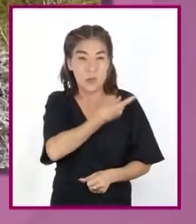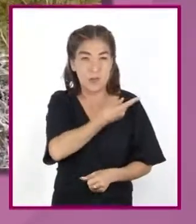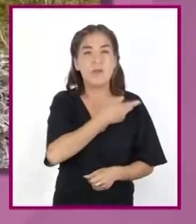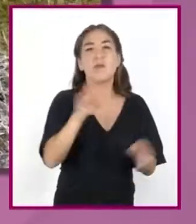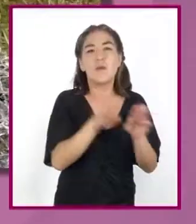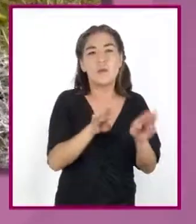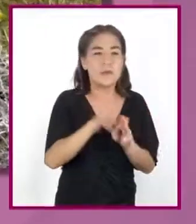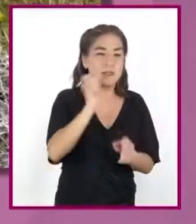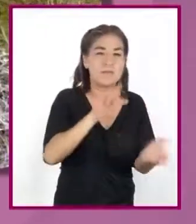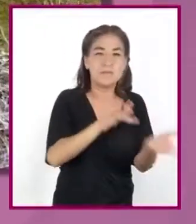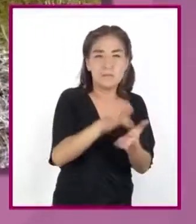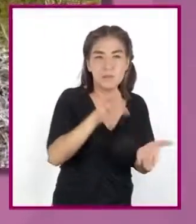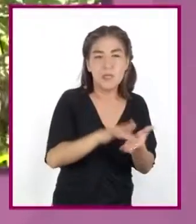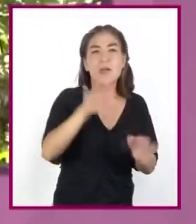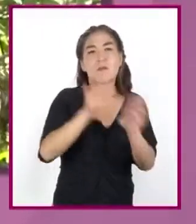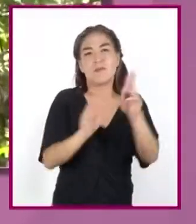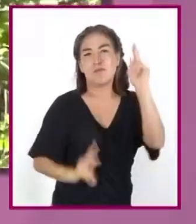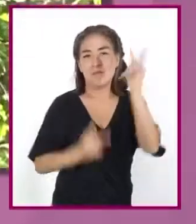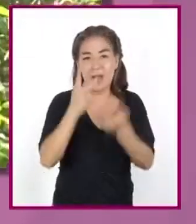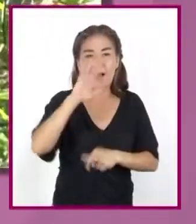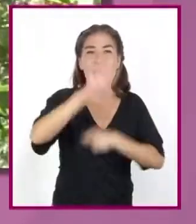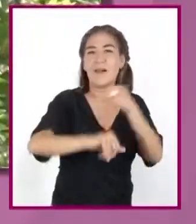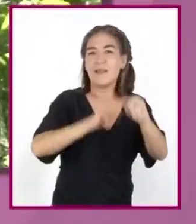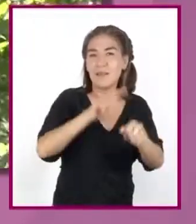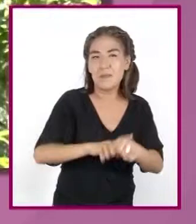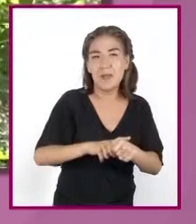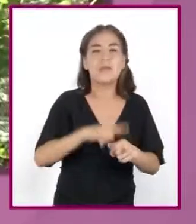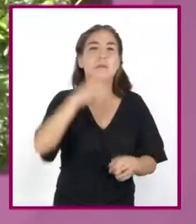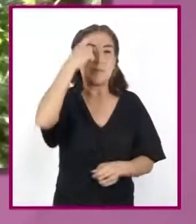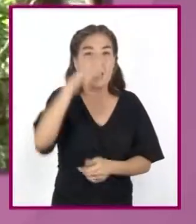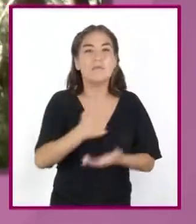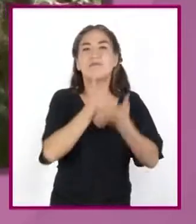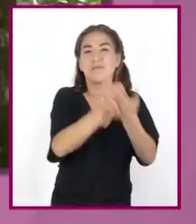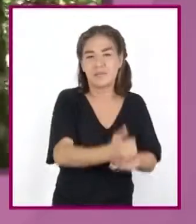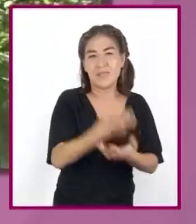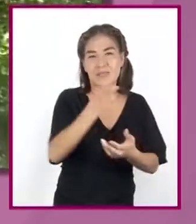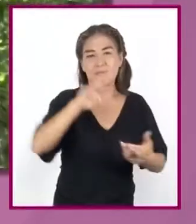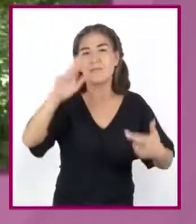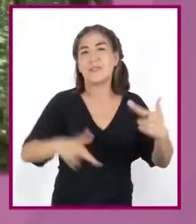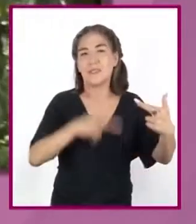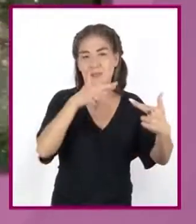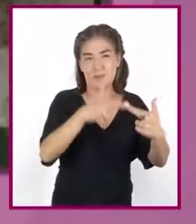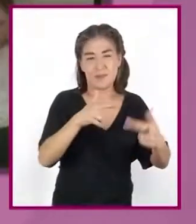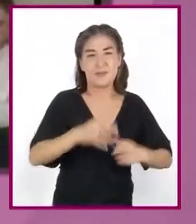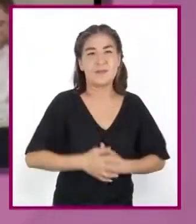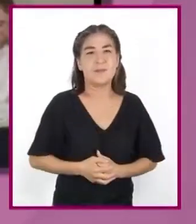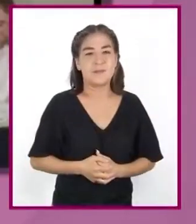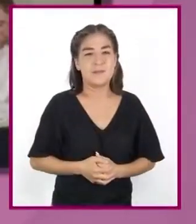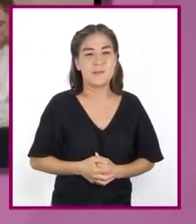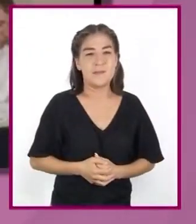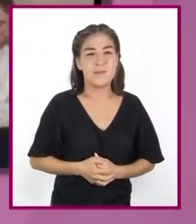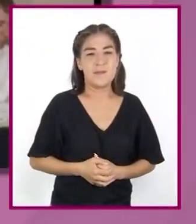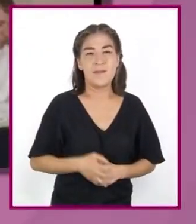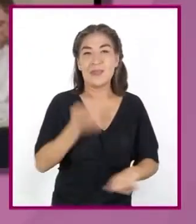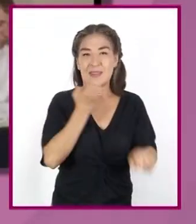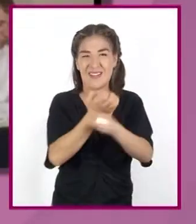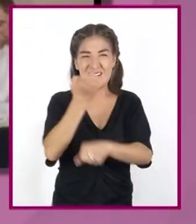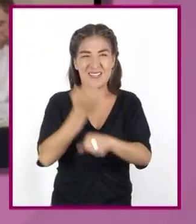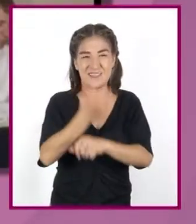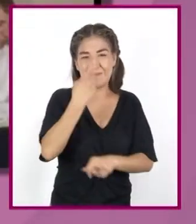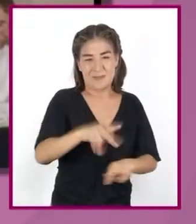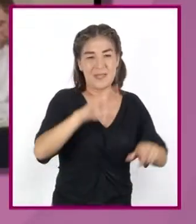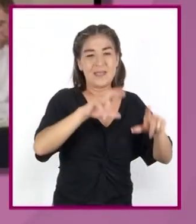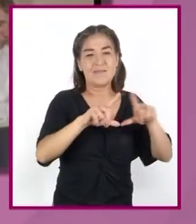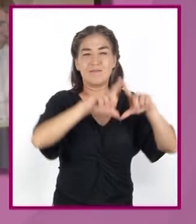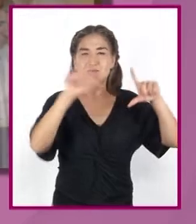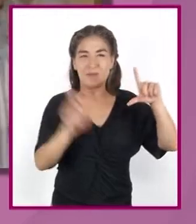y el manejo sustentable de la biodiversidad se lleven a cabo a nivel regional. En los estados de la República